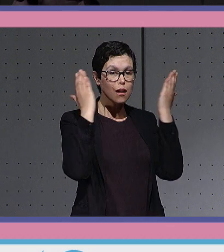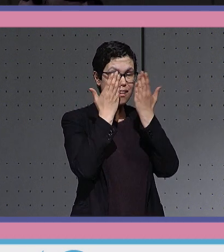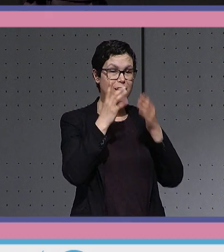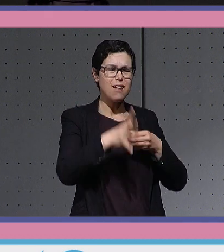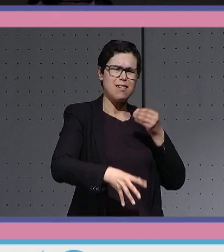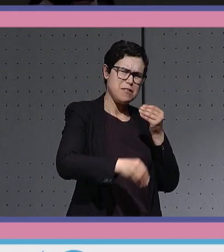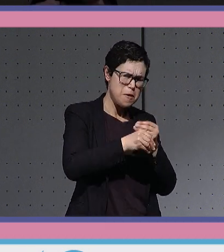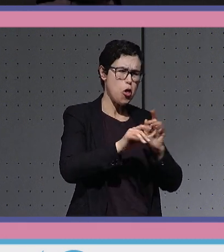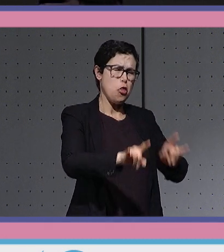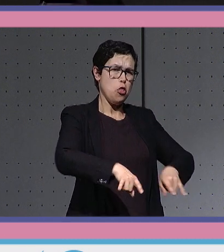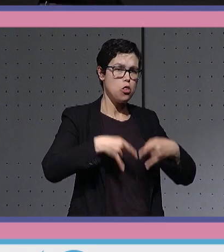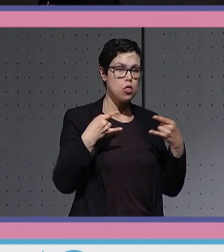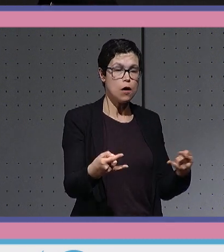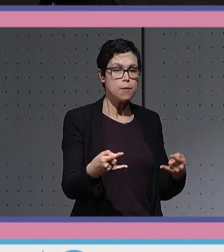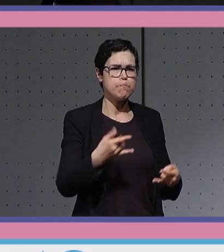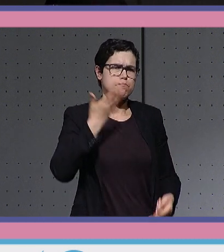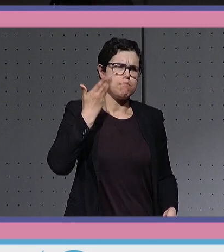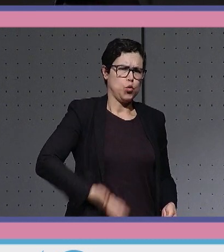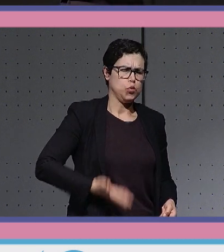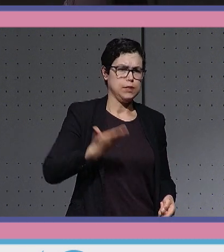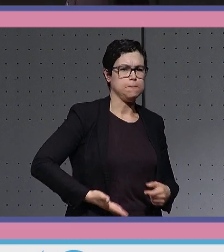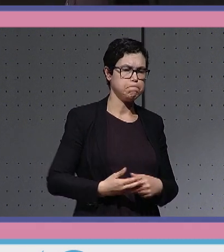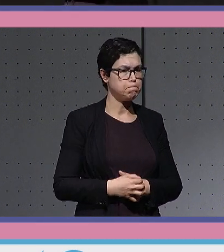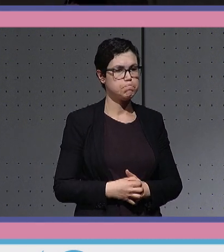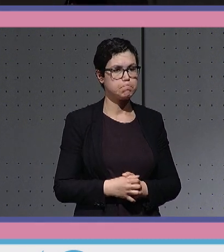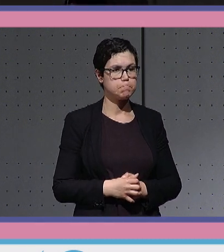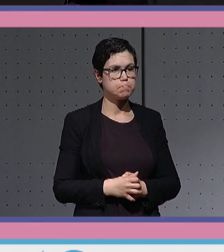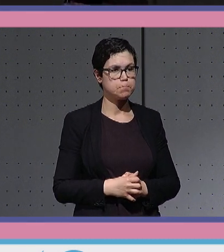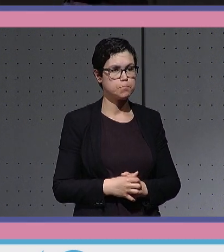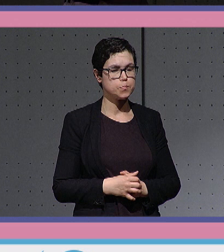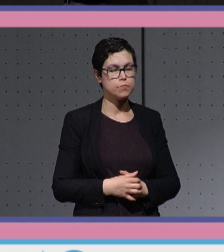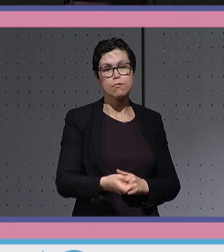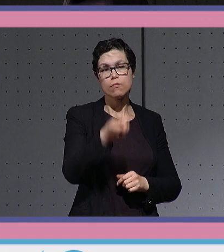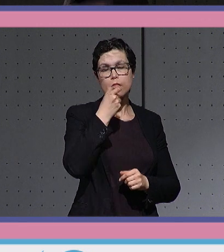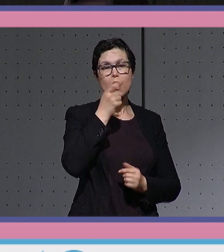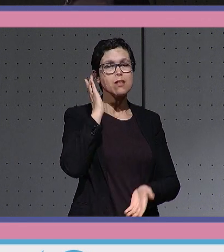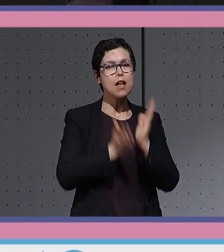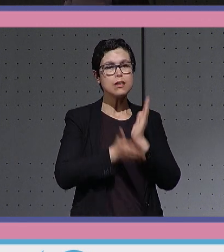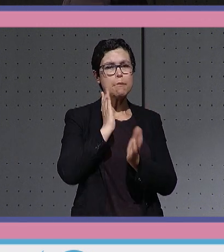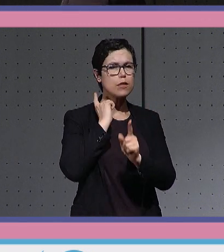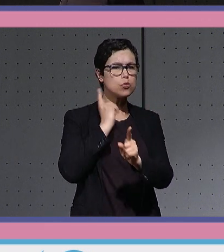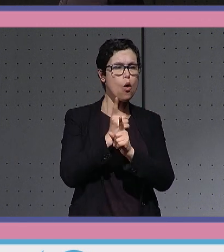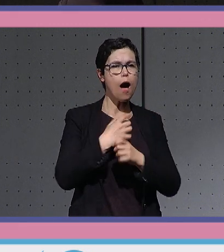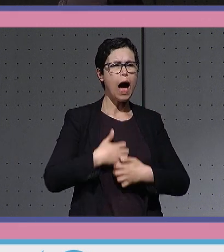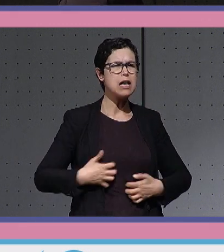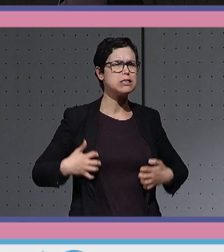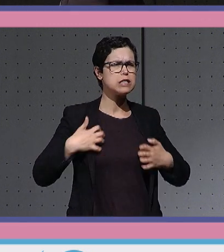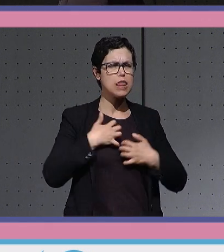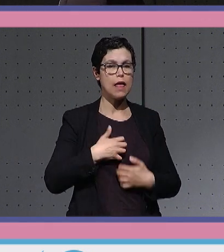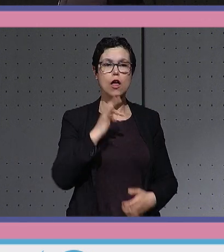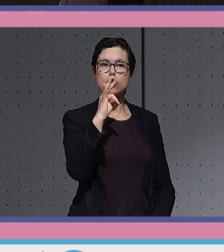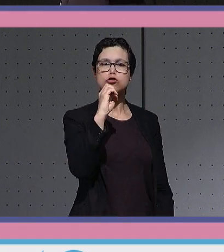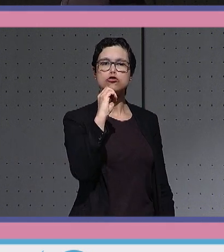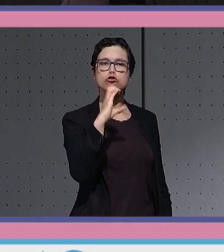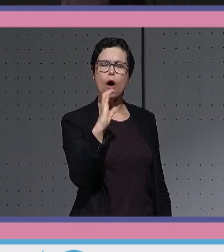especialmente prevalentes, especialmente importantes. Los tratamientos para la ansiedad fuera del TOC no